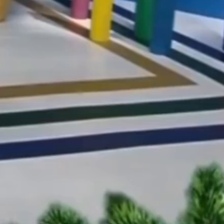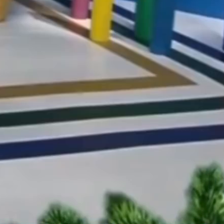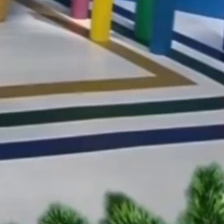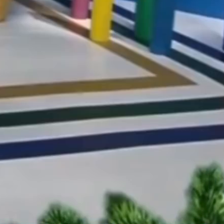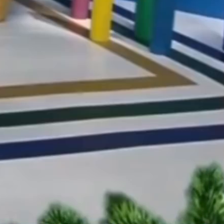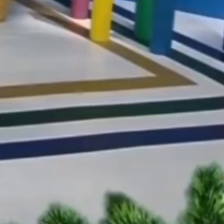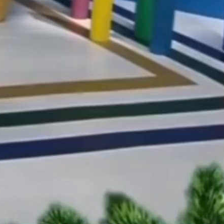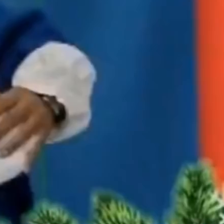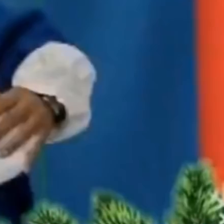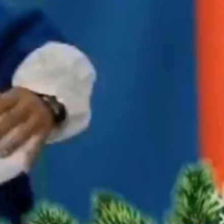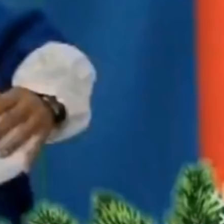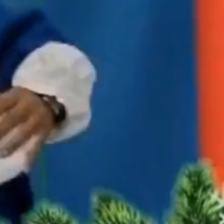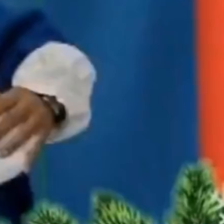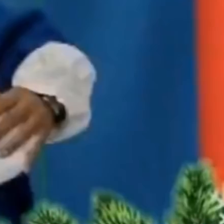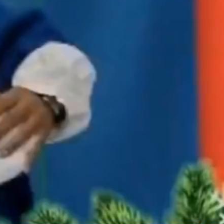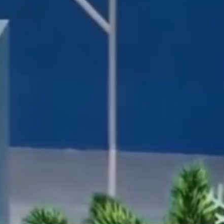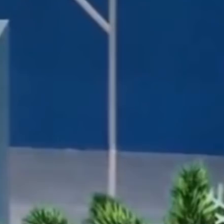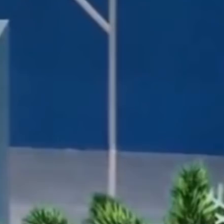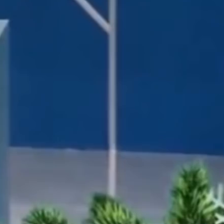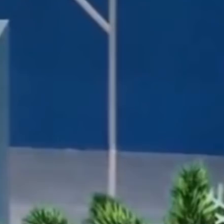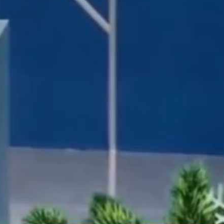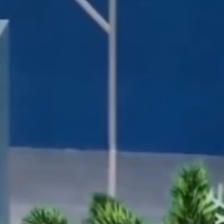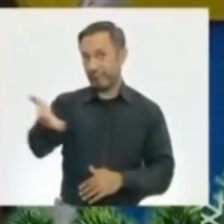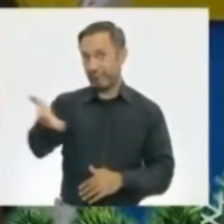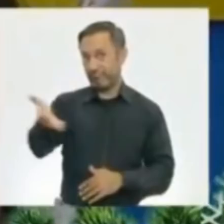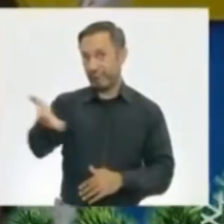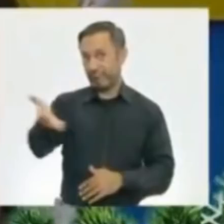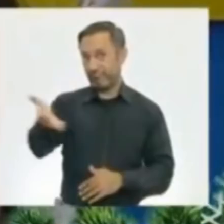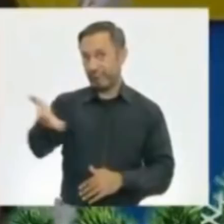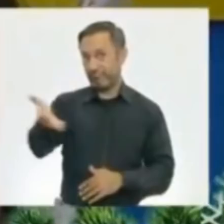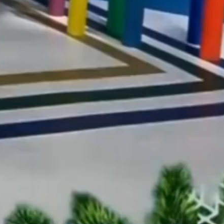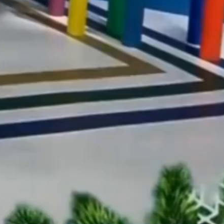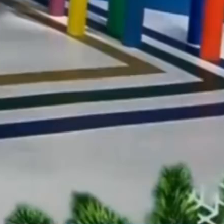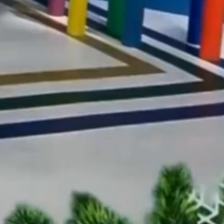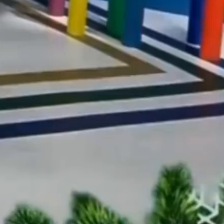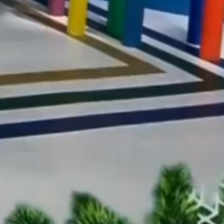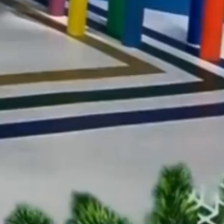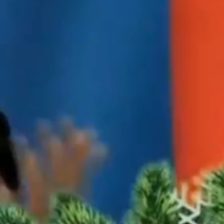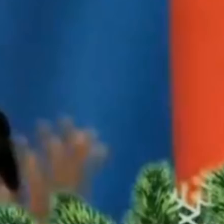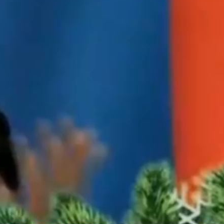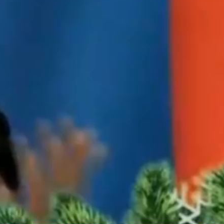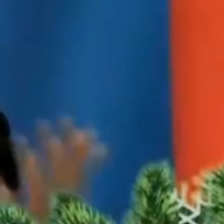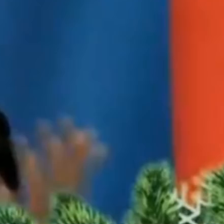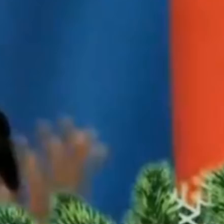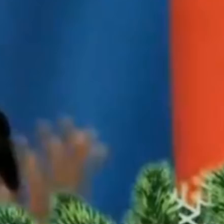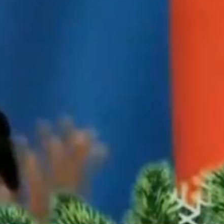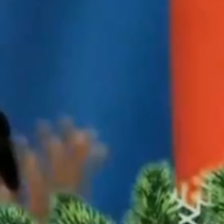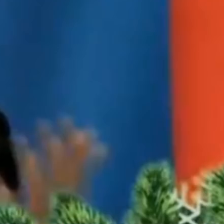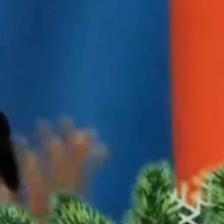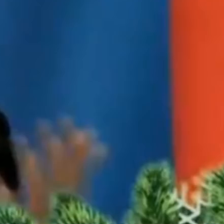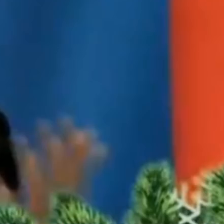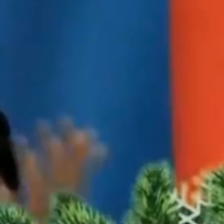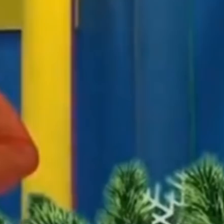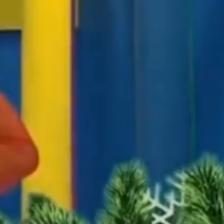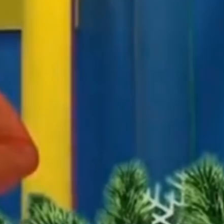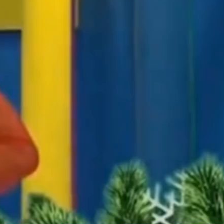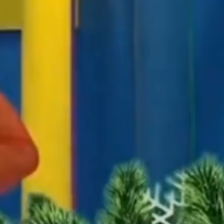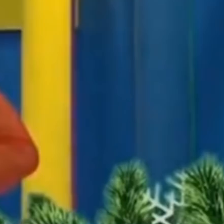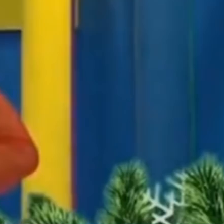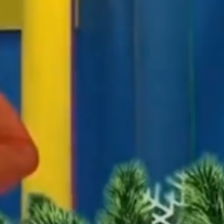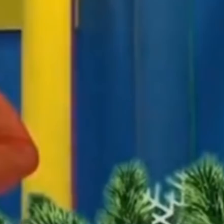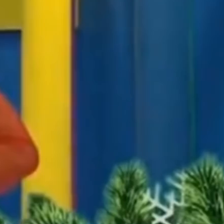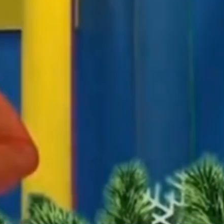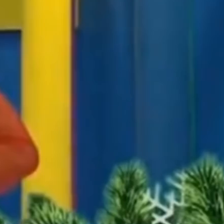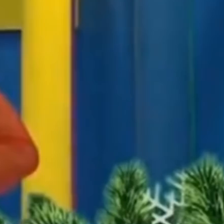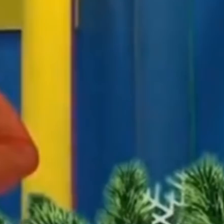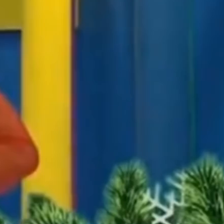Gila es vanidosa. Bato también baila cumbia. El arcángel usa celular. El diablo también usa lentes. Chamuco ayudante